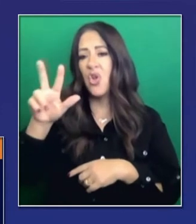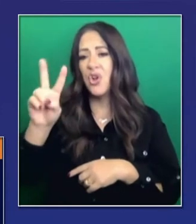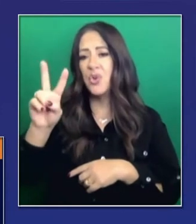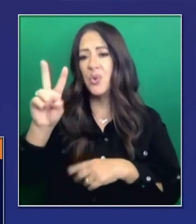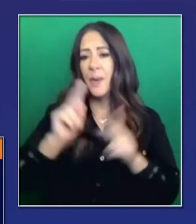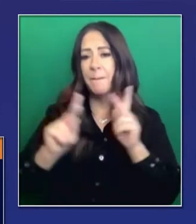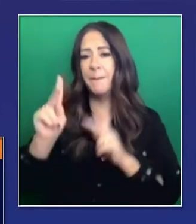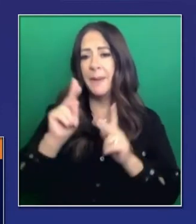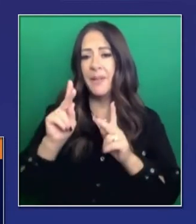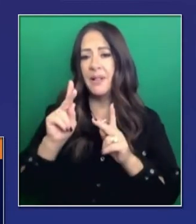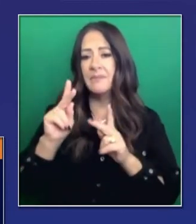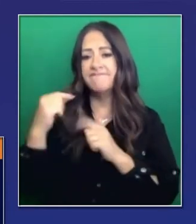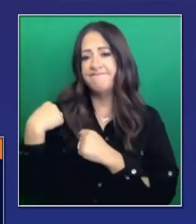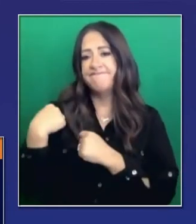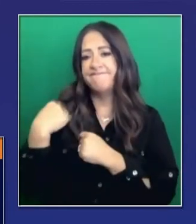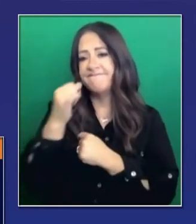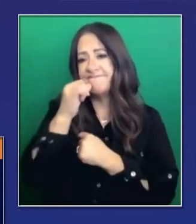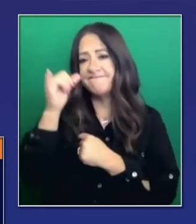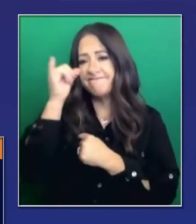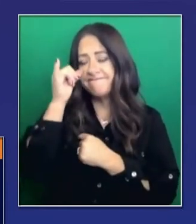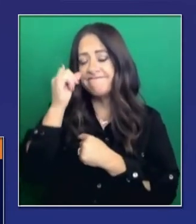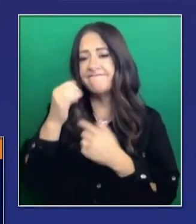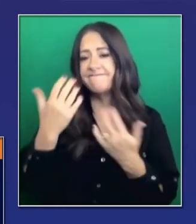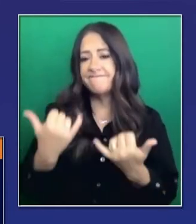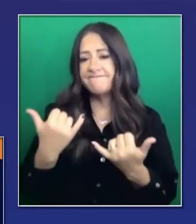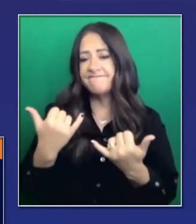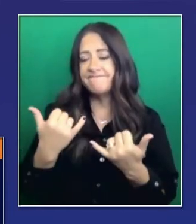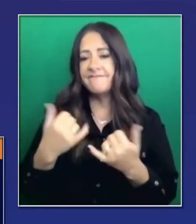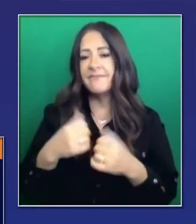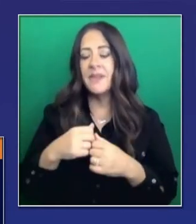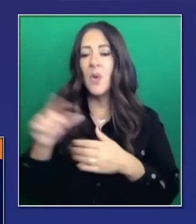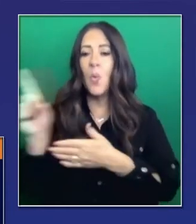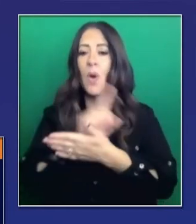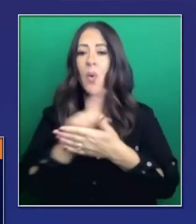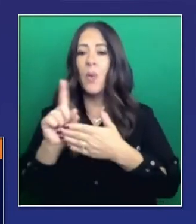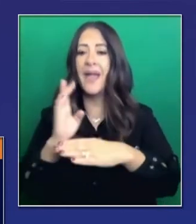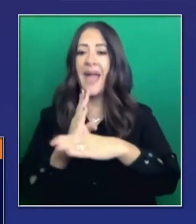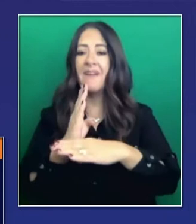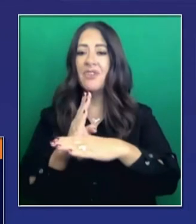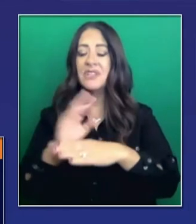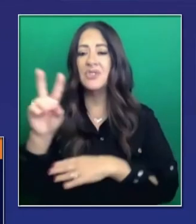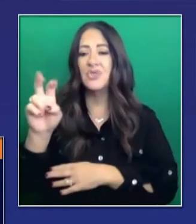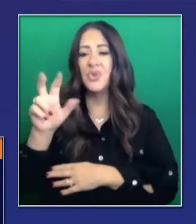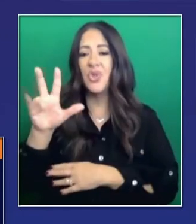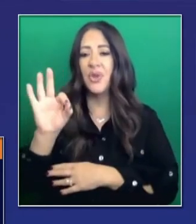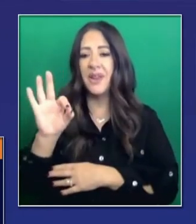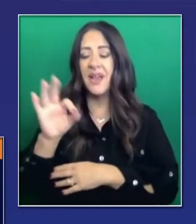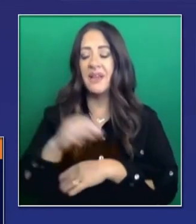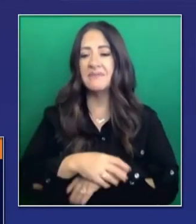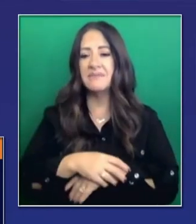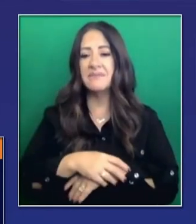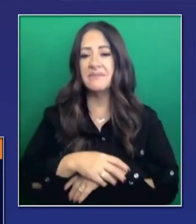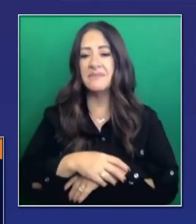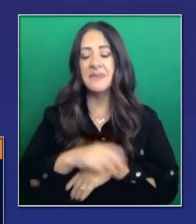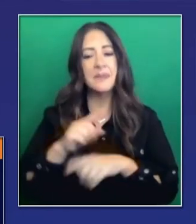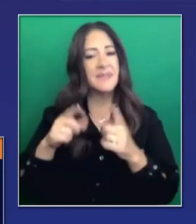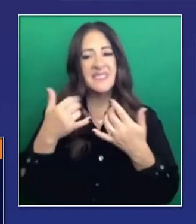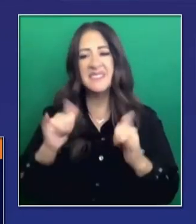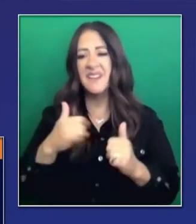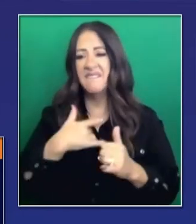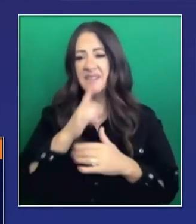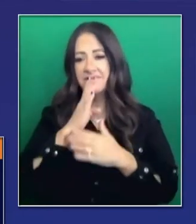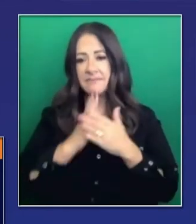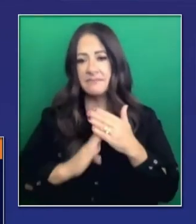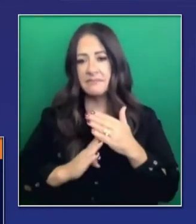digerir 432 vidas perdidas en las últimas 24 horas. 239 es el promedio de 7 días.